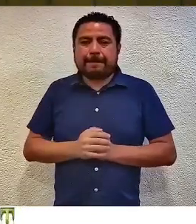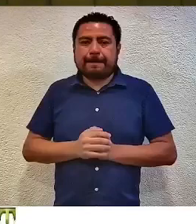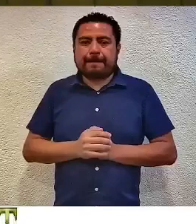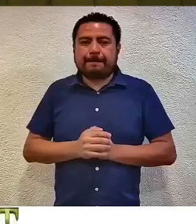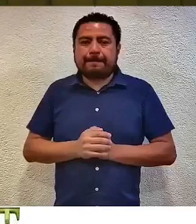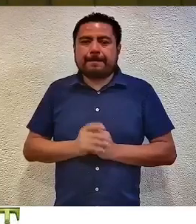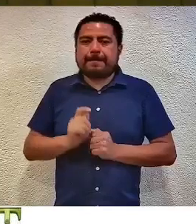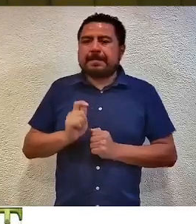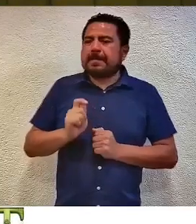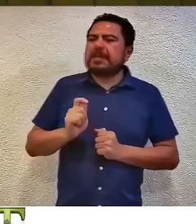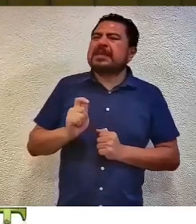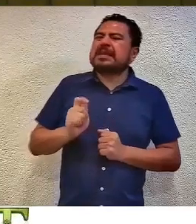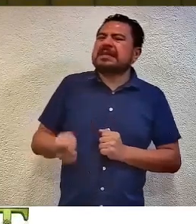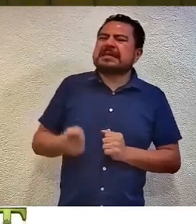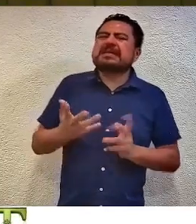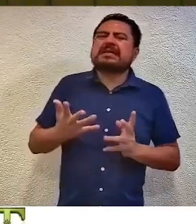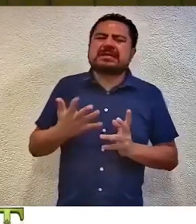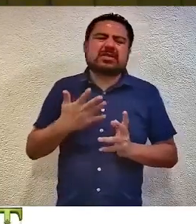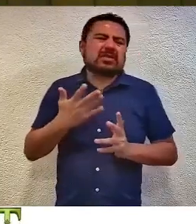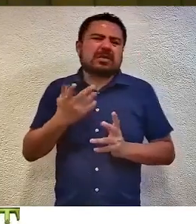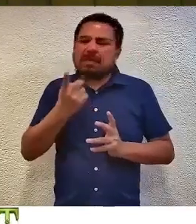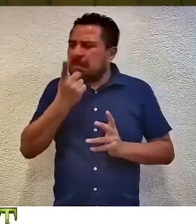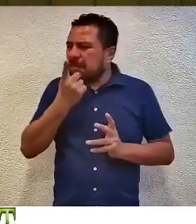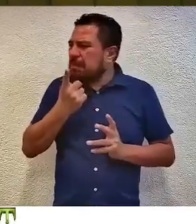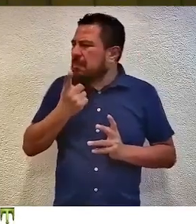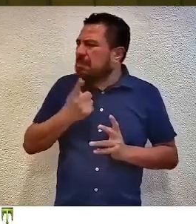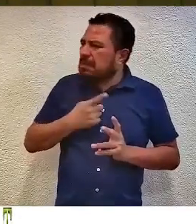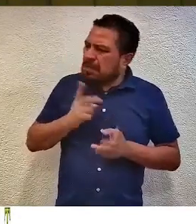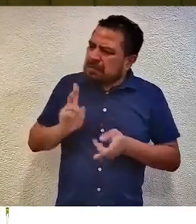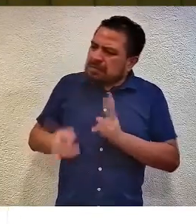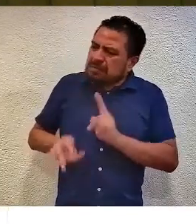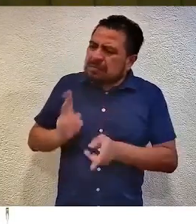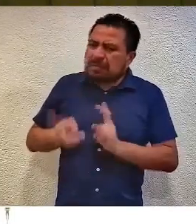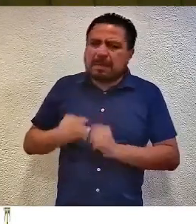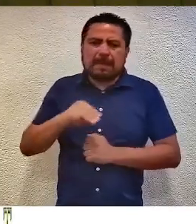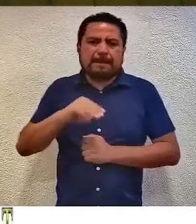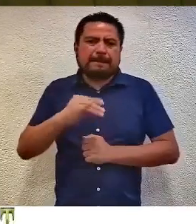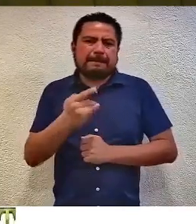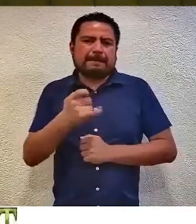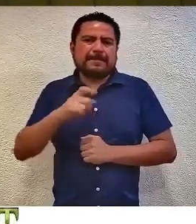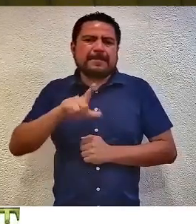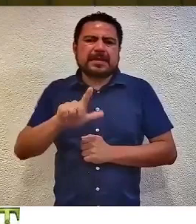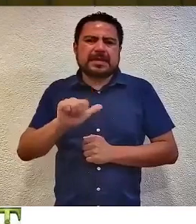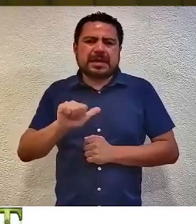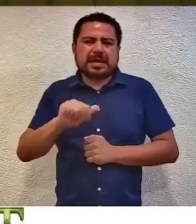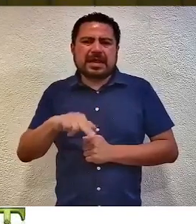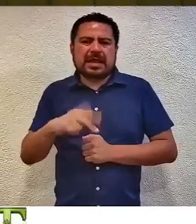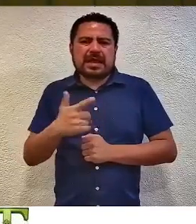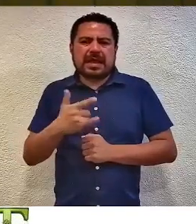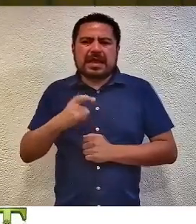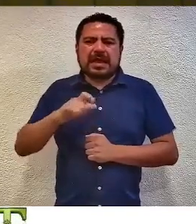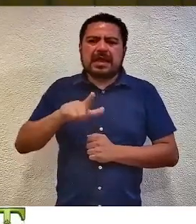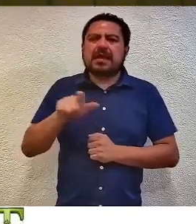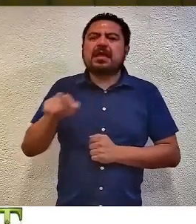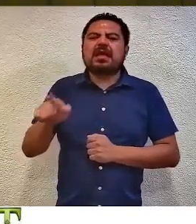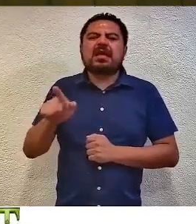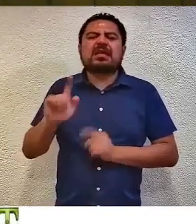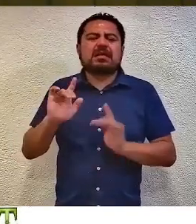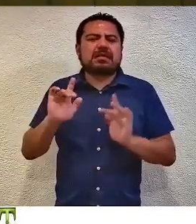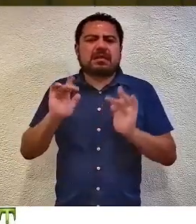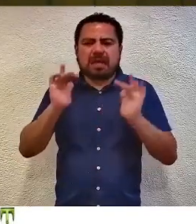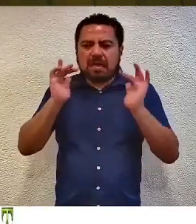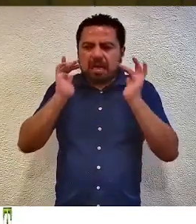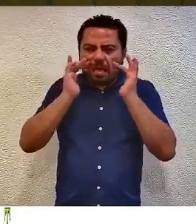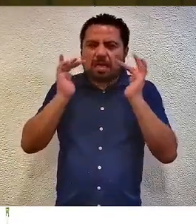¿Qué es lo que me comenta Miguel Ángel? Que él dejó de ser